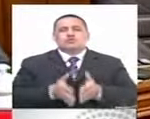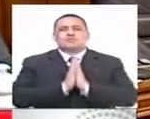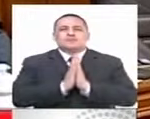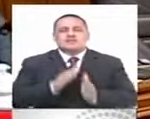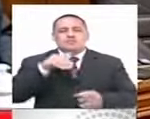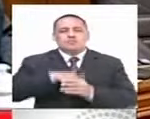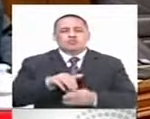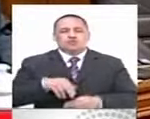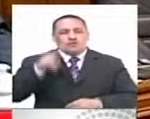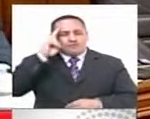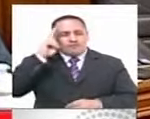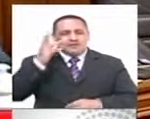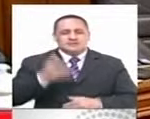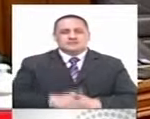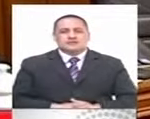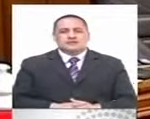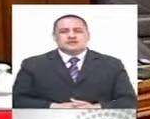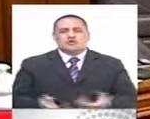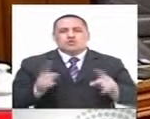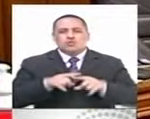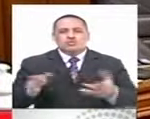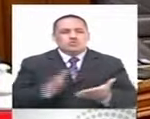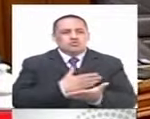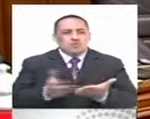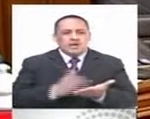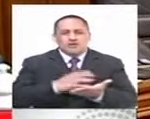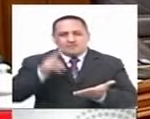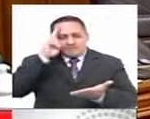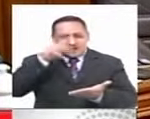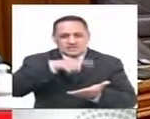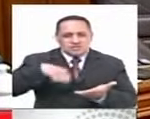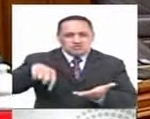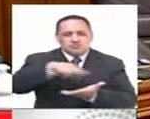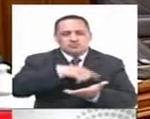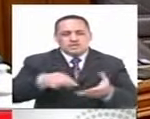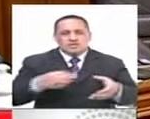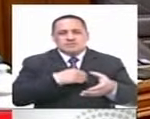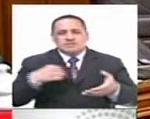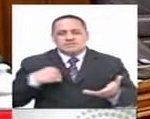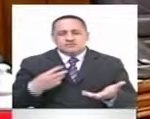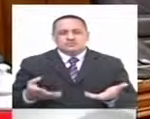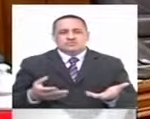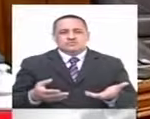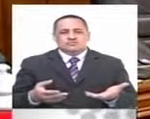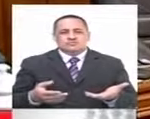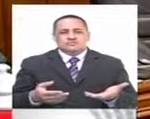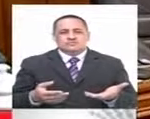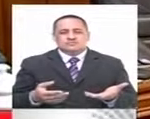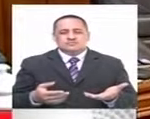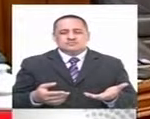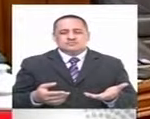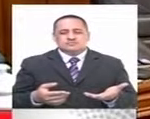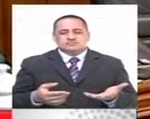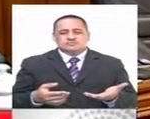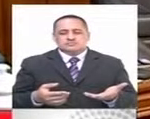de confianza, cuando no hay confianza entre ustedes, entre el gabinete, entre el...